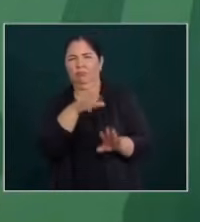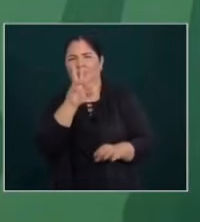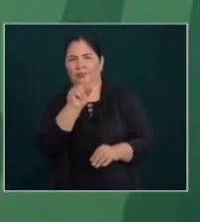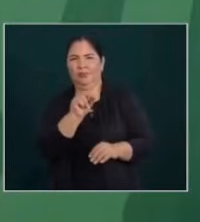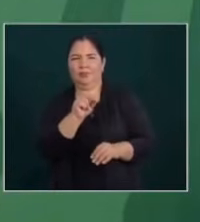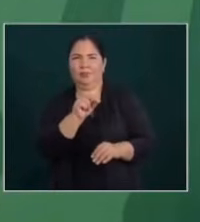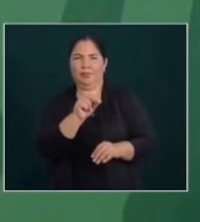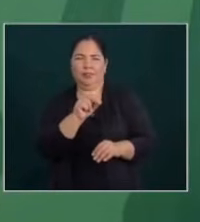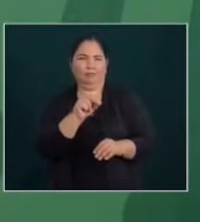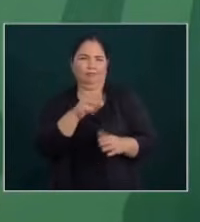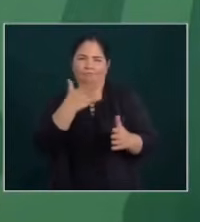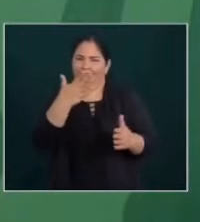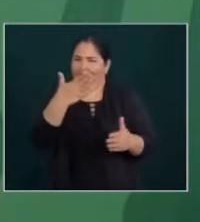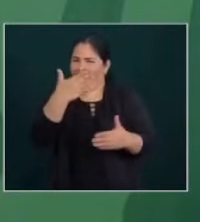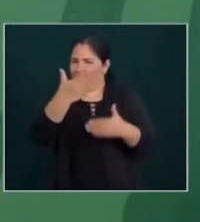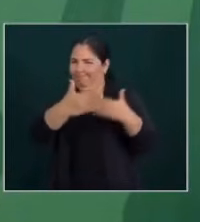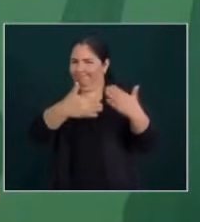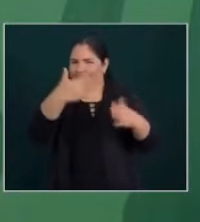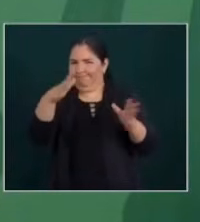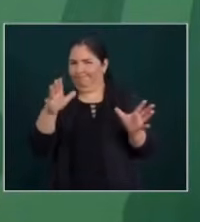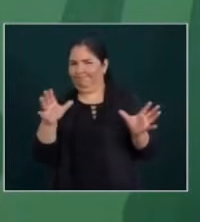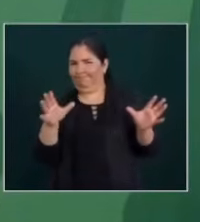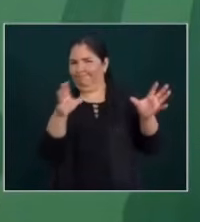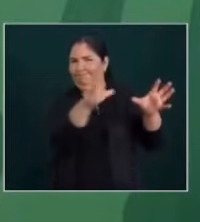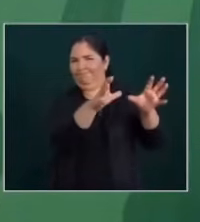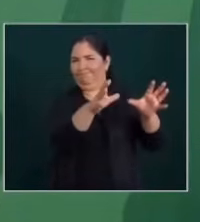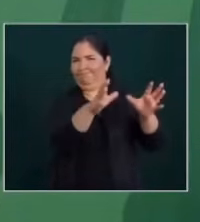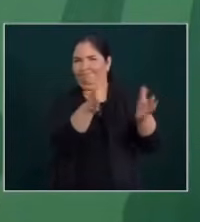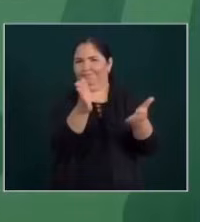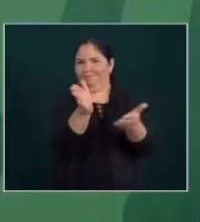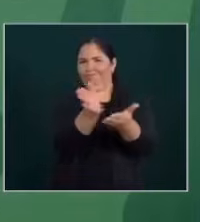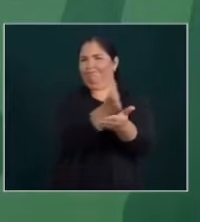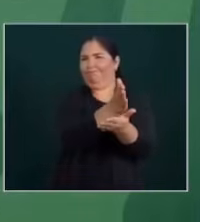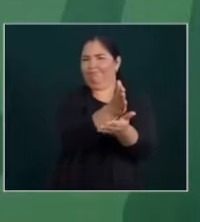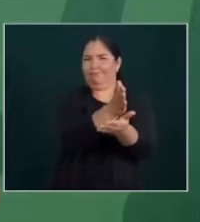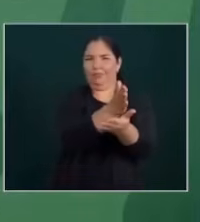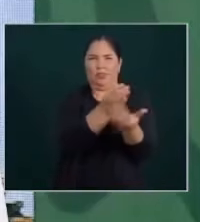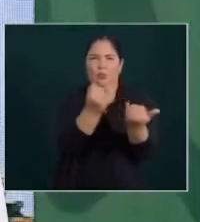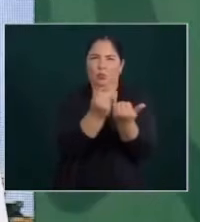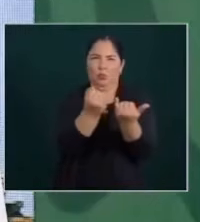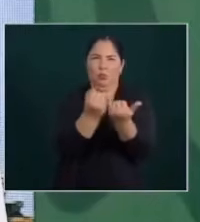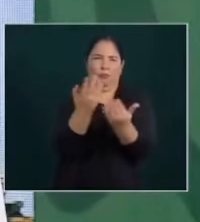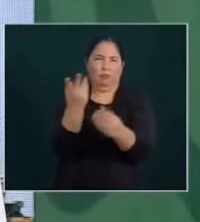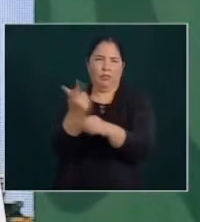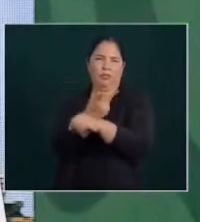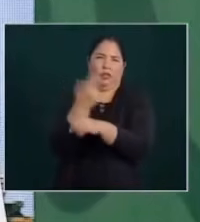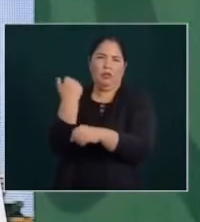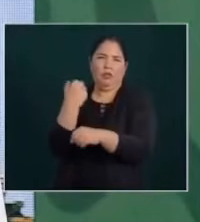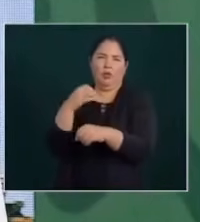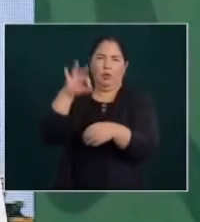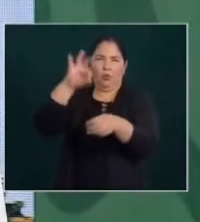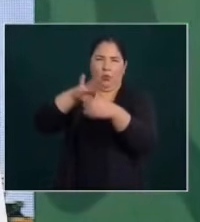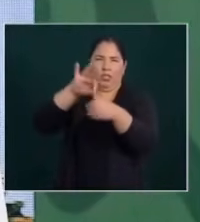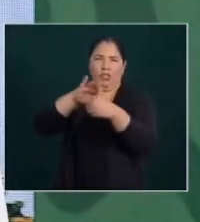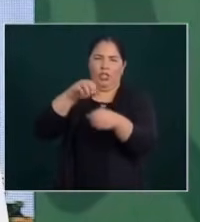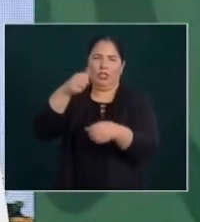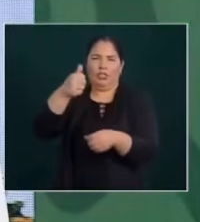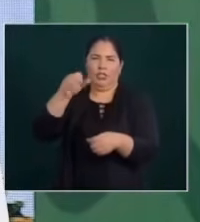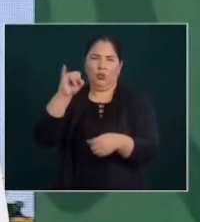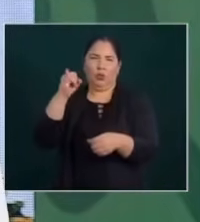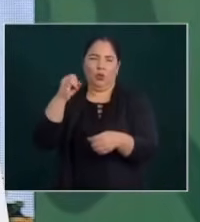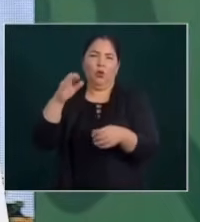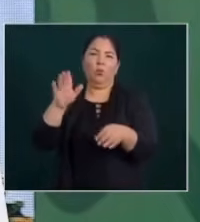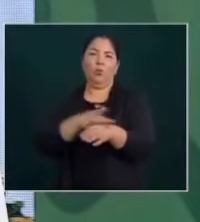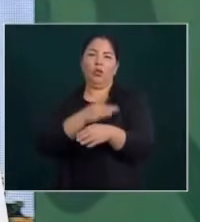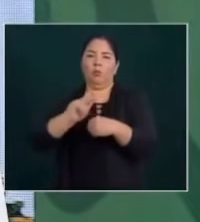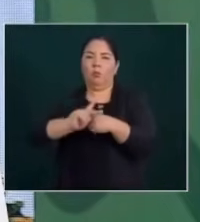que se vayan agrupando como lo hicieron para la pasada elección porque ya viene en la revocación del